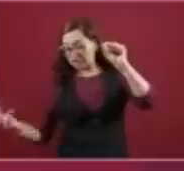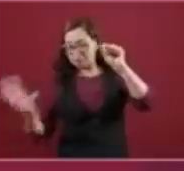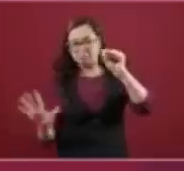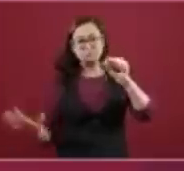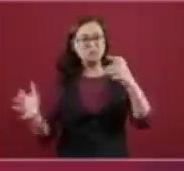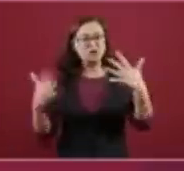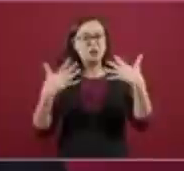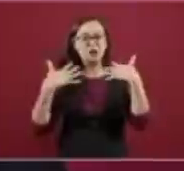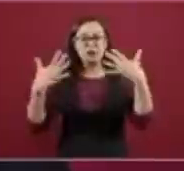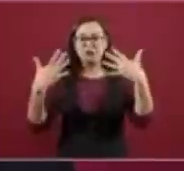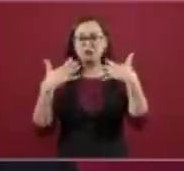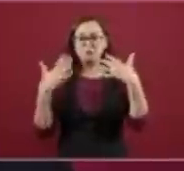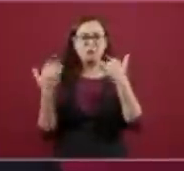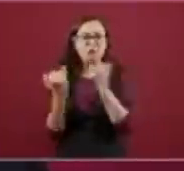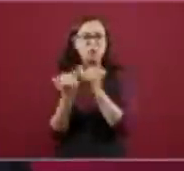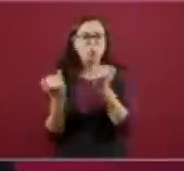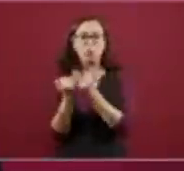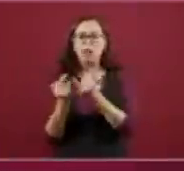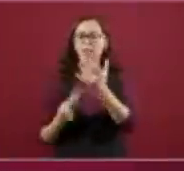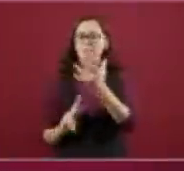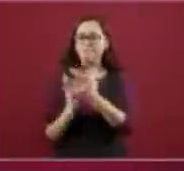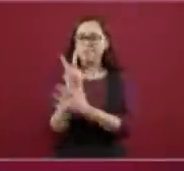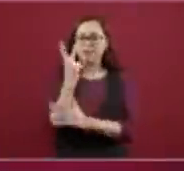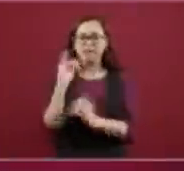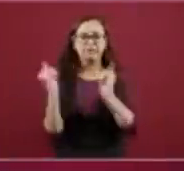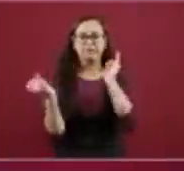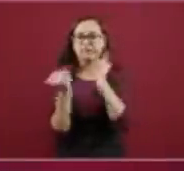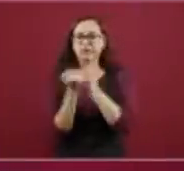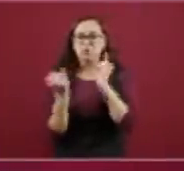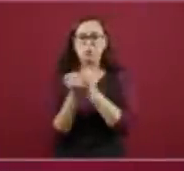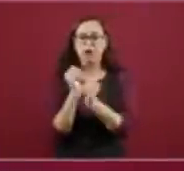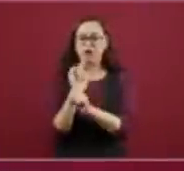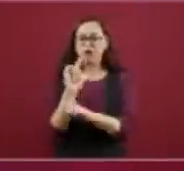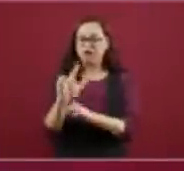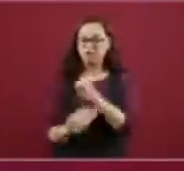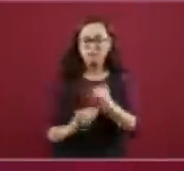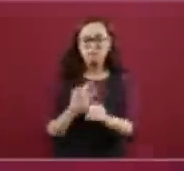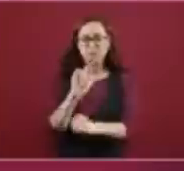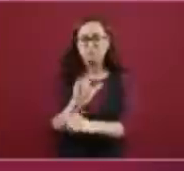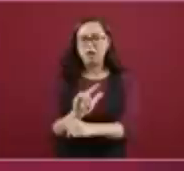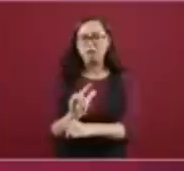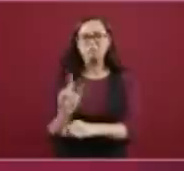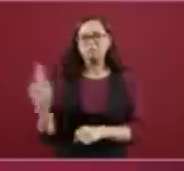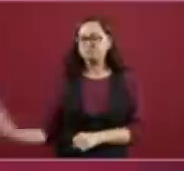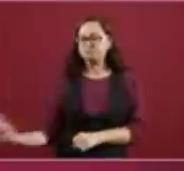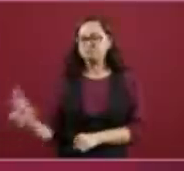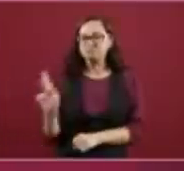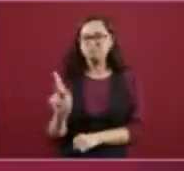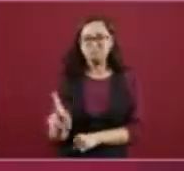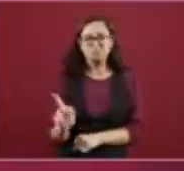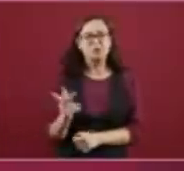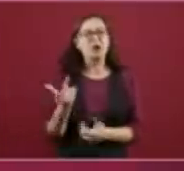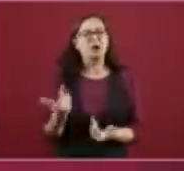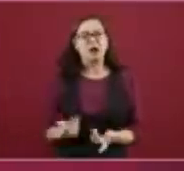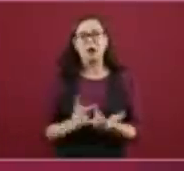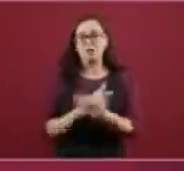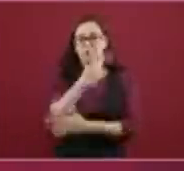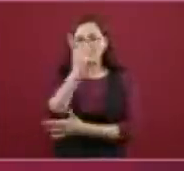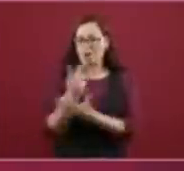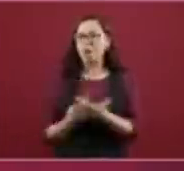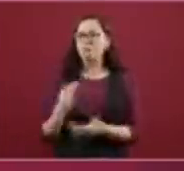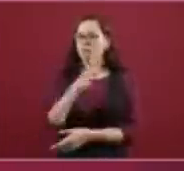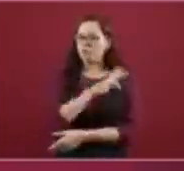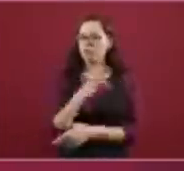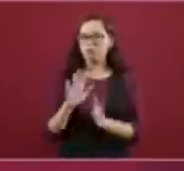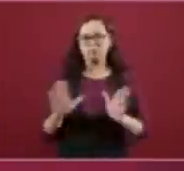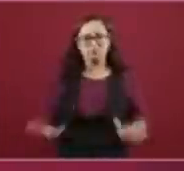Es la misma flora, es la misma fauna. Entonces, aplica este programa en